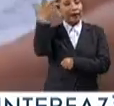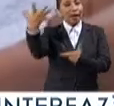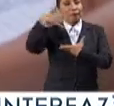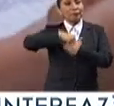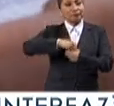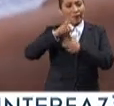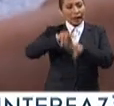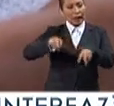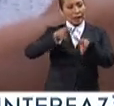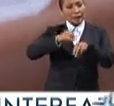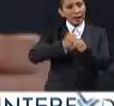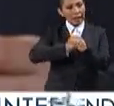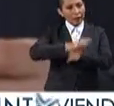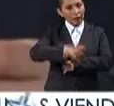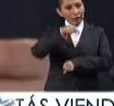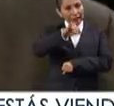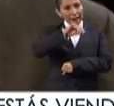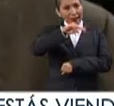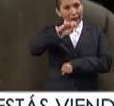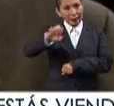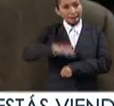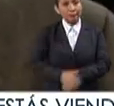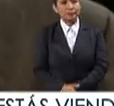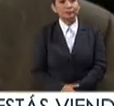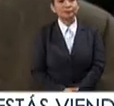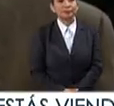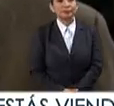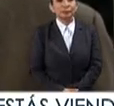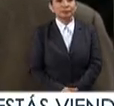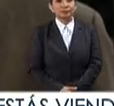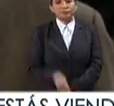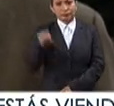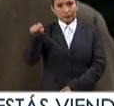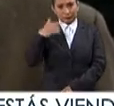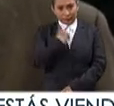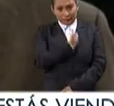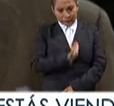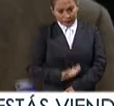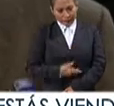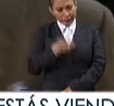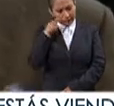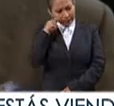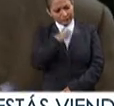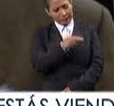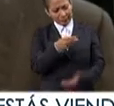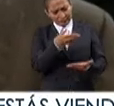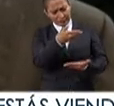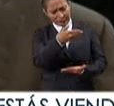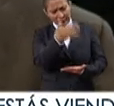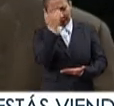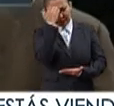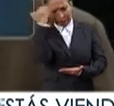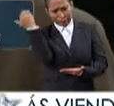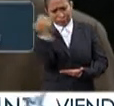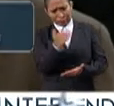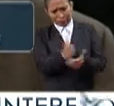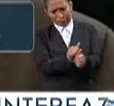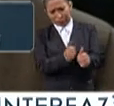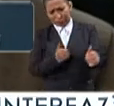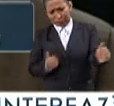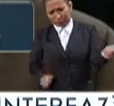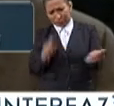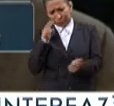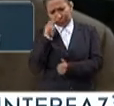integración y análisis de la información del inei yo cuenta de la y magnitud del rezago